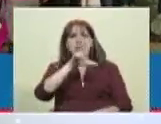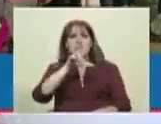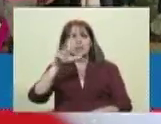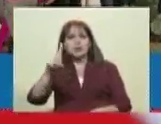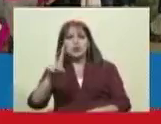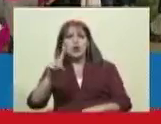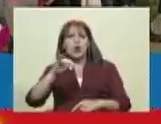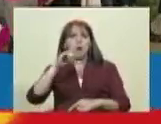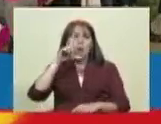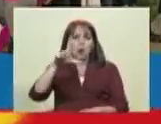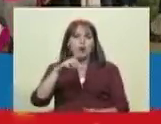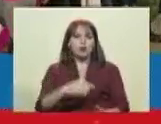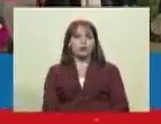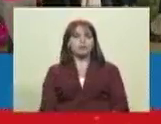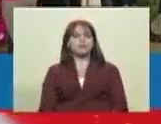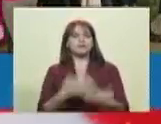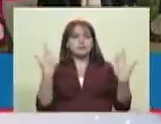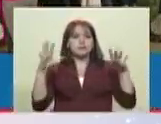de